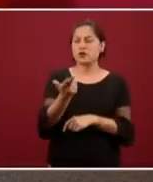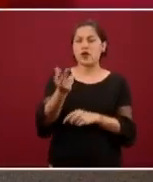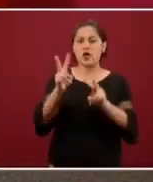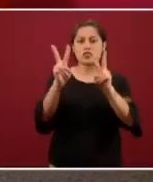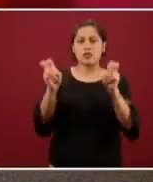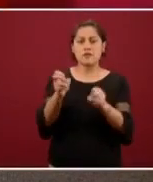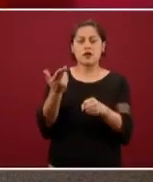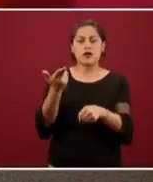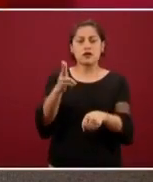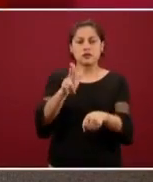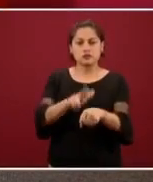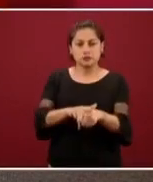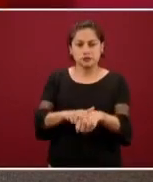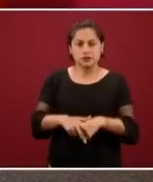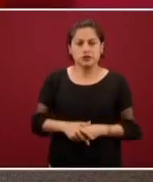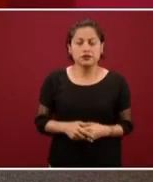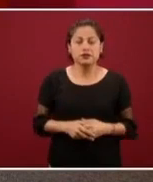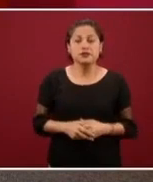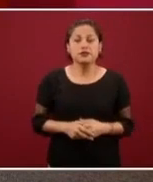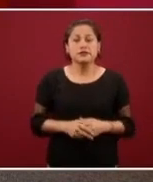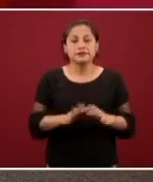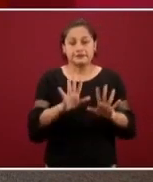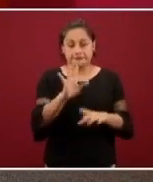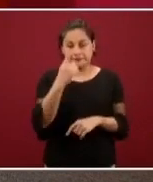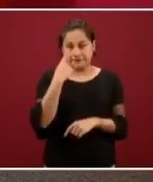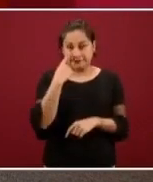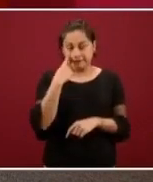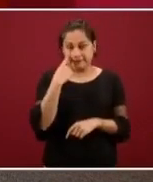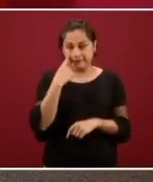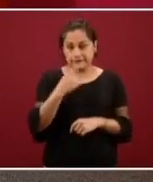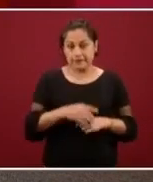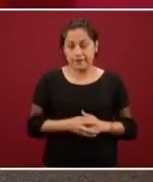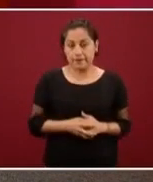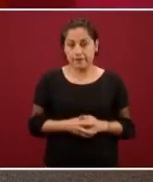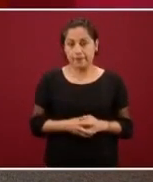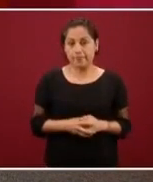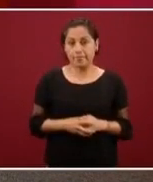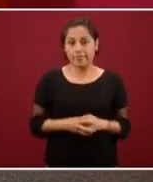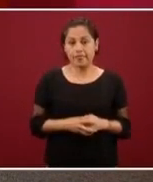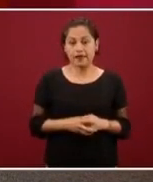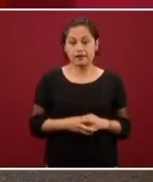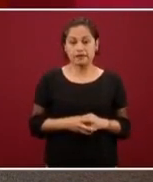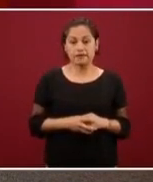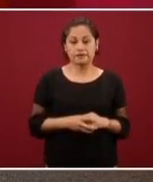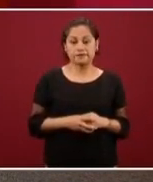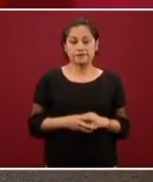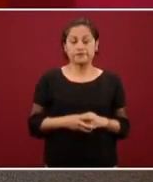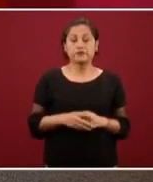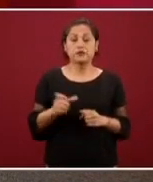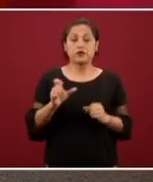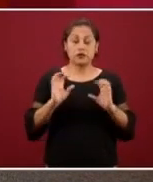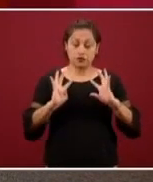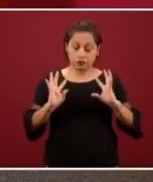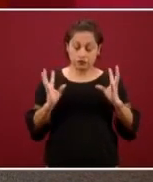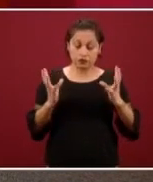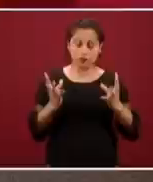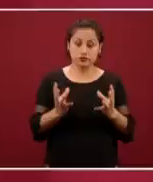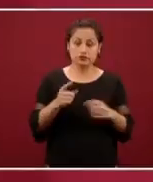mira, cuando entramos a sesionar en el Consejo de Salubridad